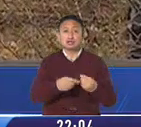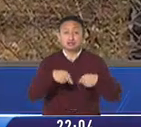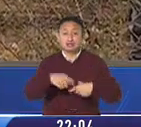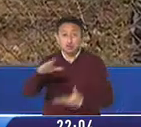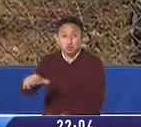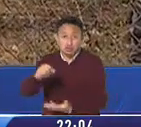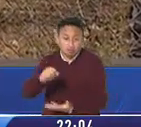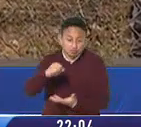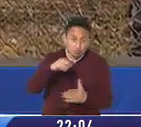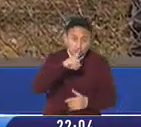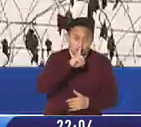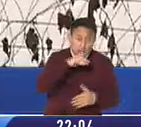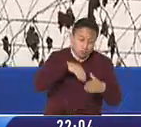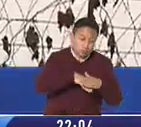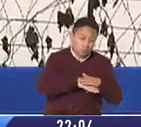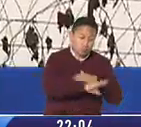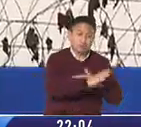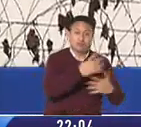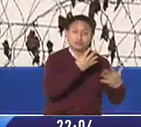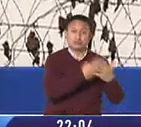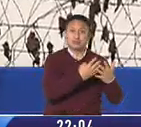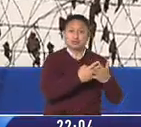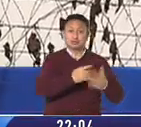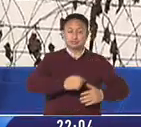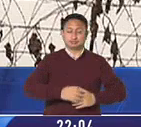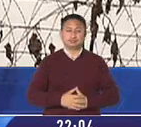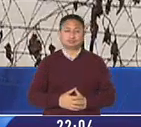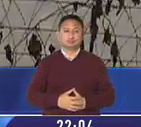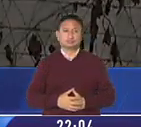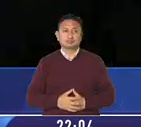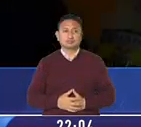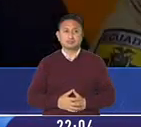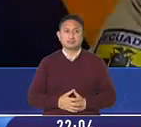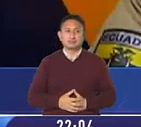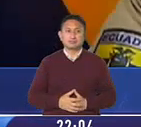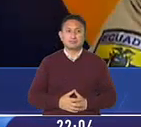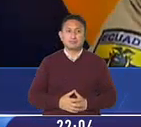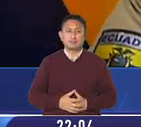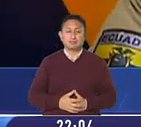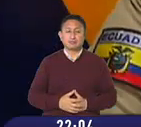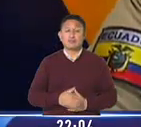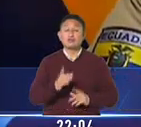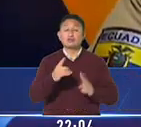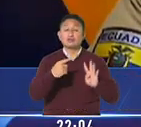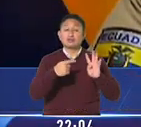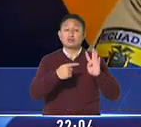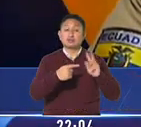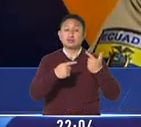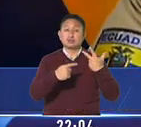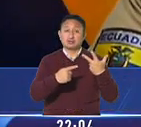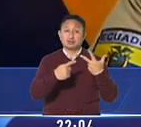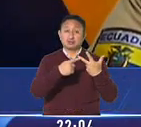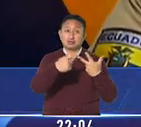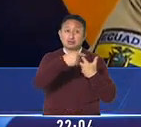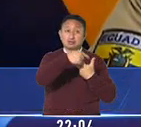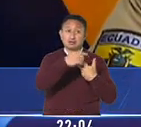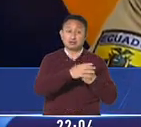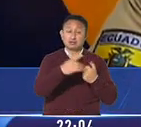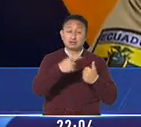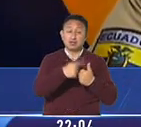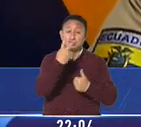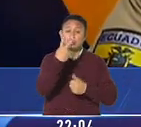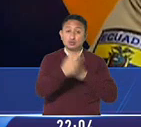era recoger las armas para volver a ingresar con todo. Uno de los PPLs tiene 2 años de reclusión